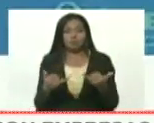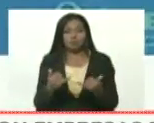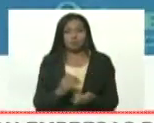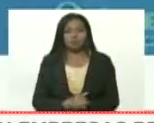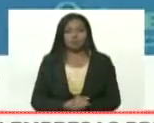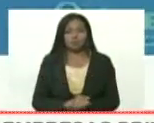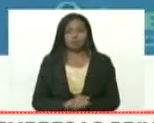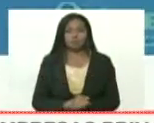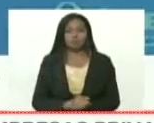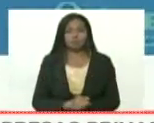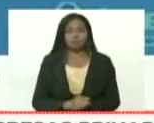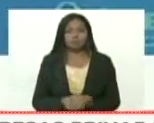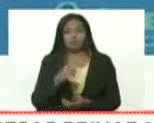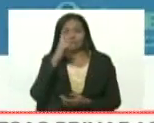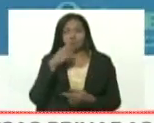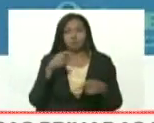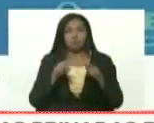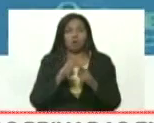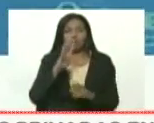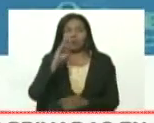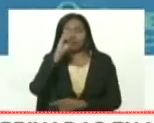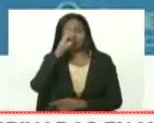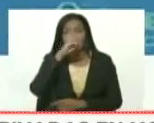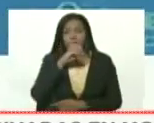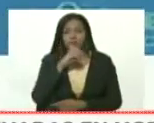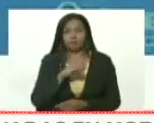La edad promedio fue de 40 años.